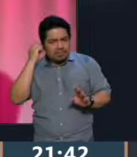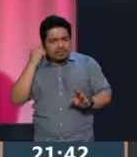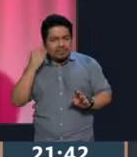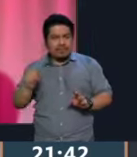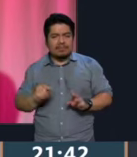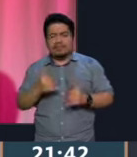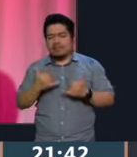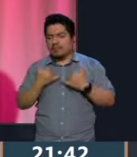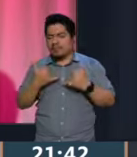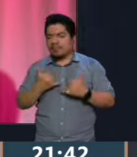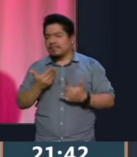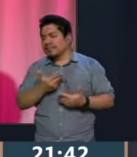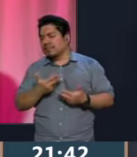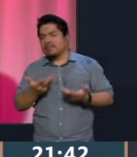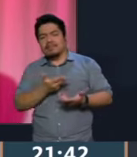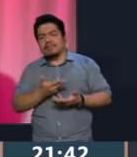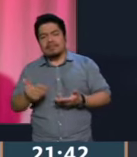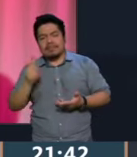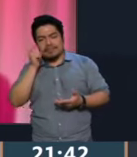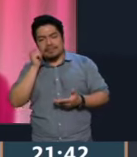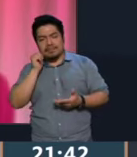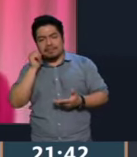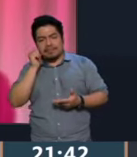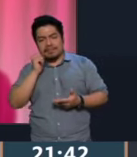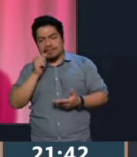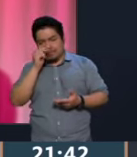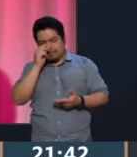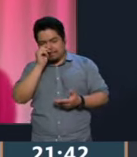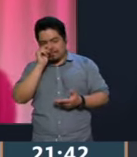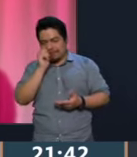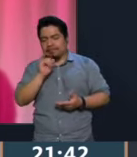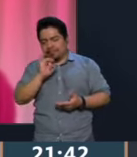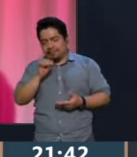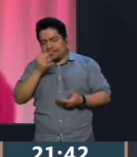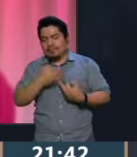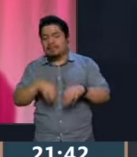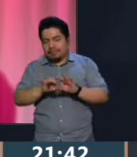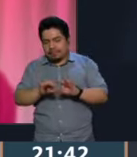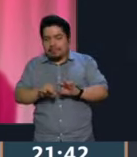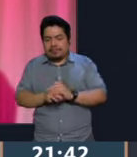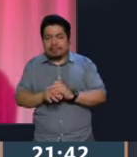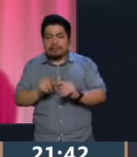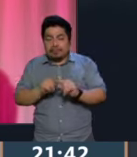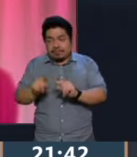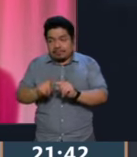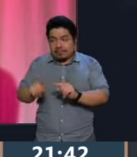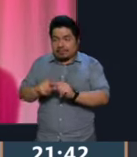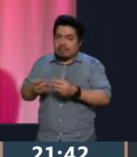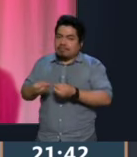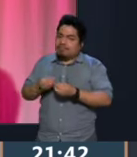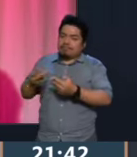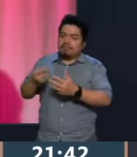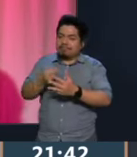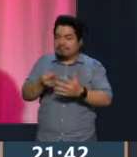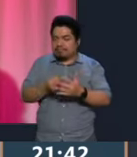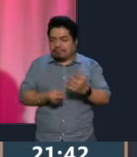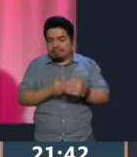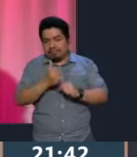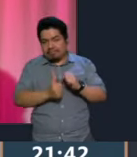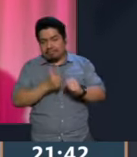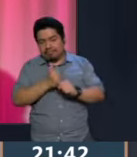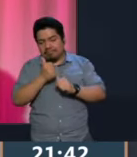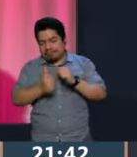papel de los jóvenes, sí, de las juventudes en la definitivamente política y en la ciudad. Es fundamental. O sea, hemos visto muchas expresiones a lo largo de estos años